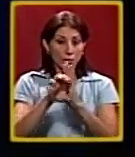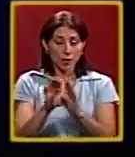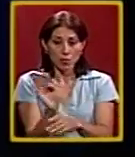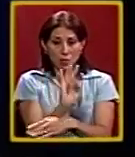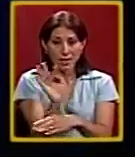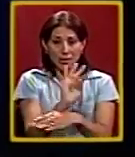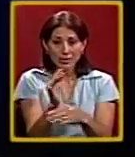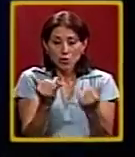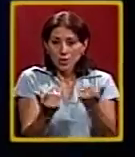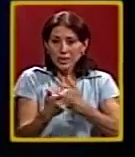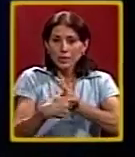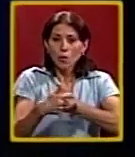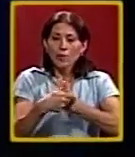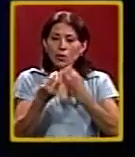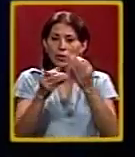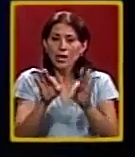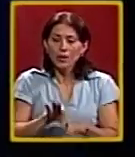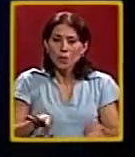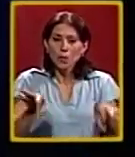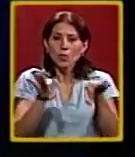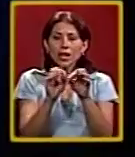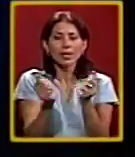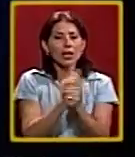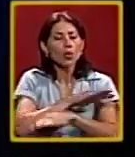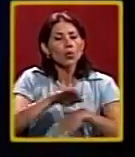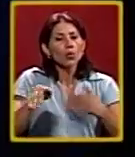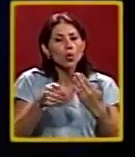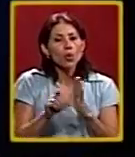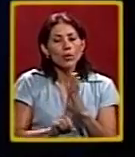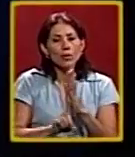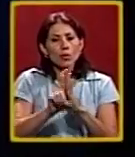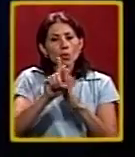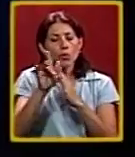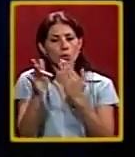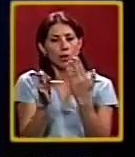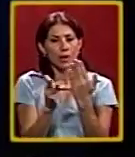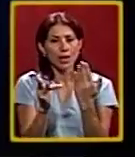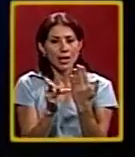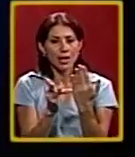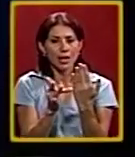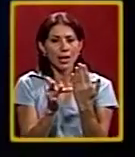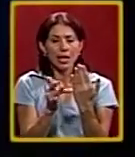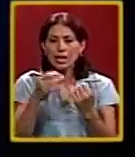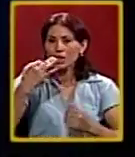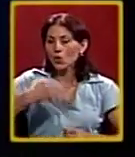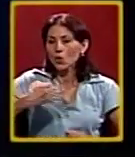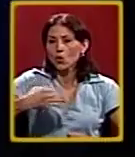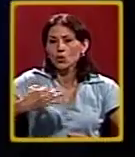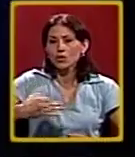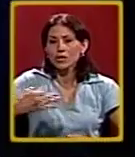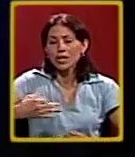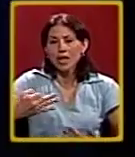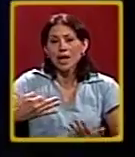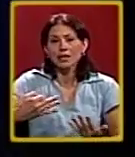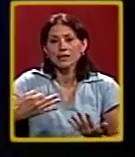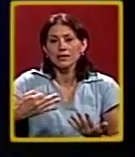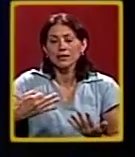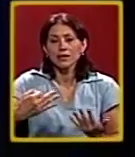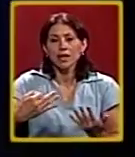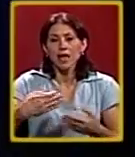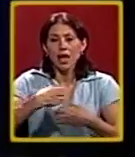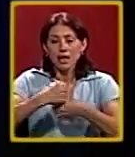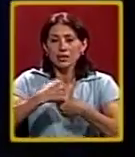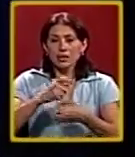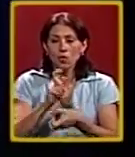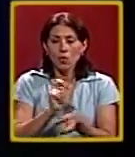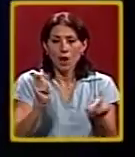este momento tan importante, con todo este desarrollo tecnológico que todos los días nos lleva, ¿verdad?, y nos hace un